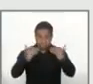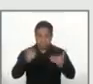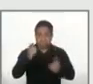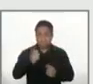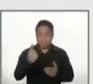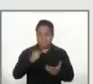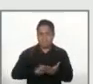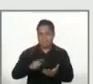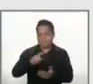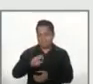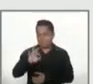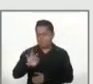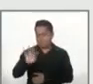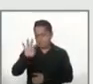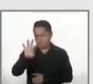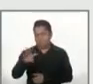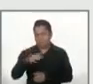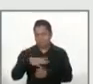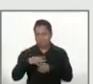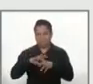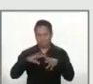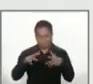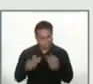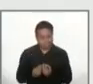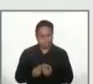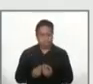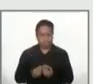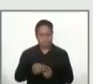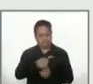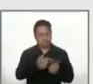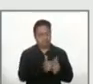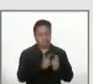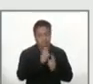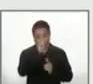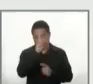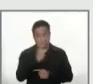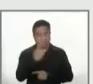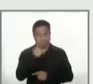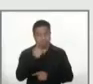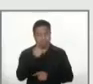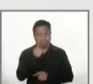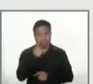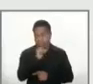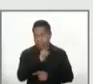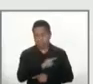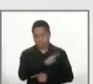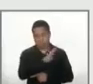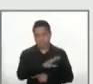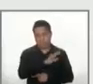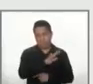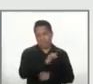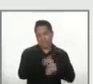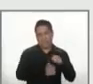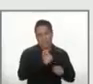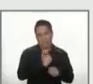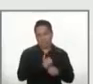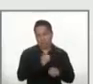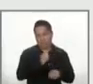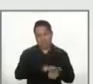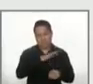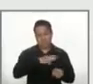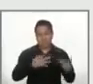las 1,144 acumuladas, el grupo más afectado de edades de 50 años y más,